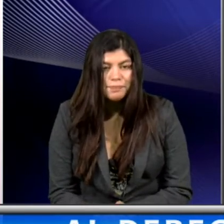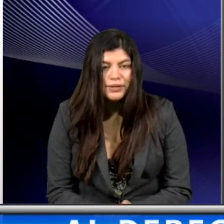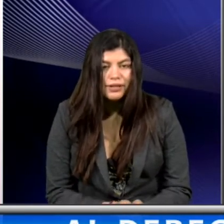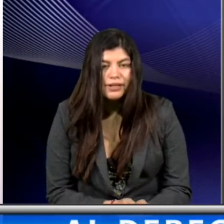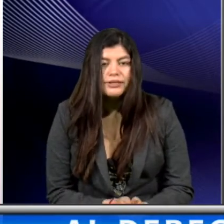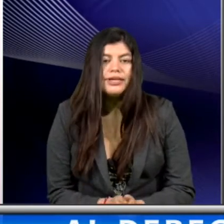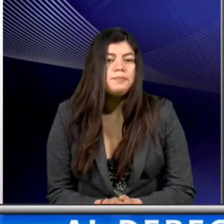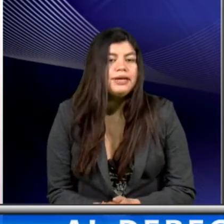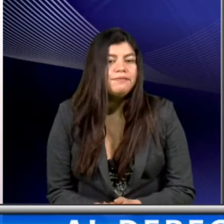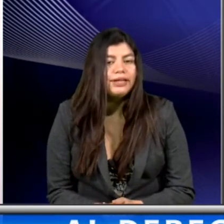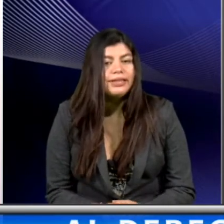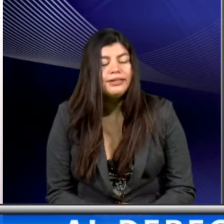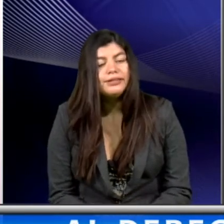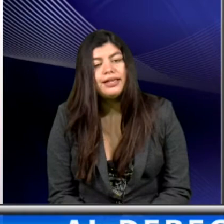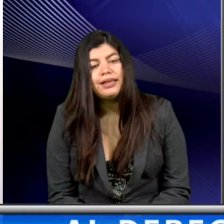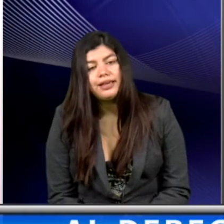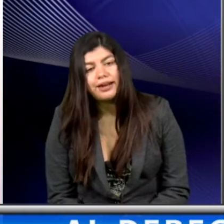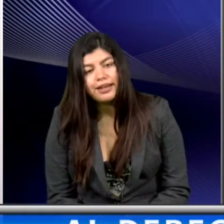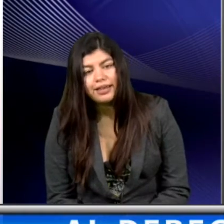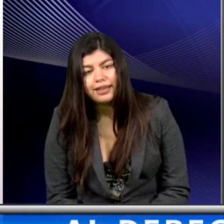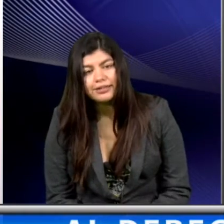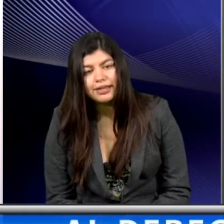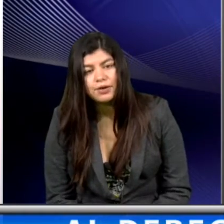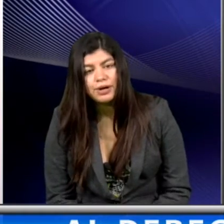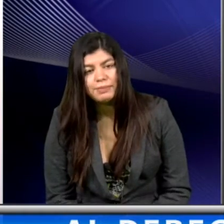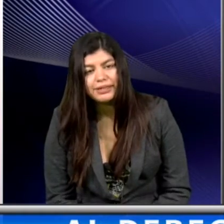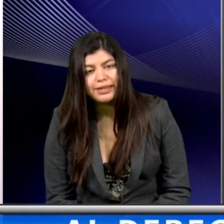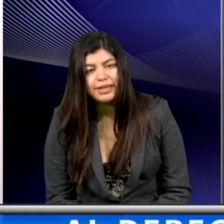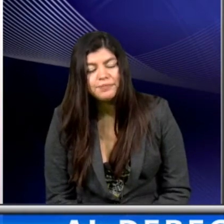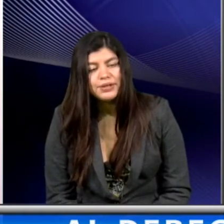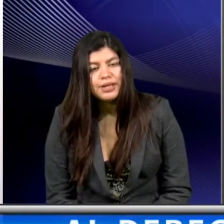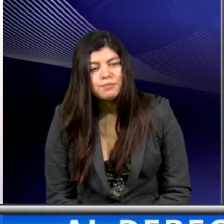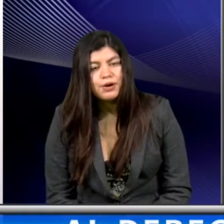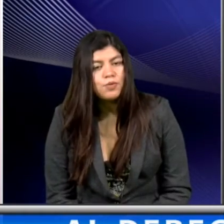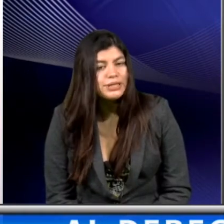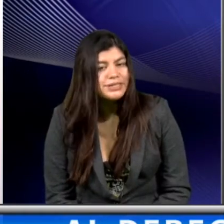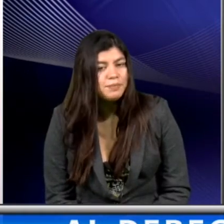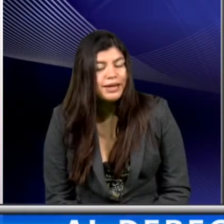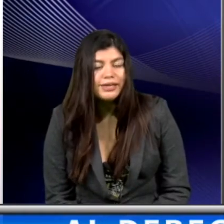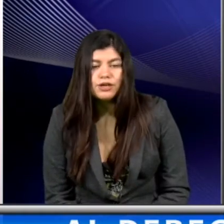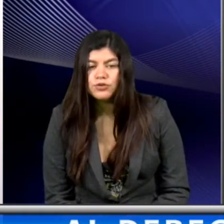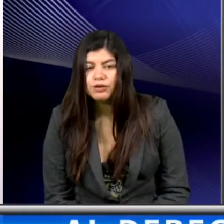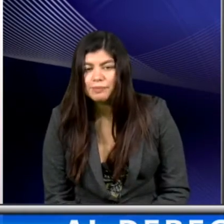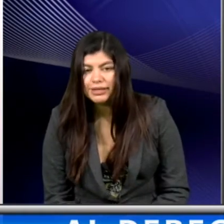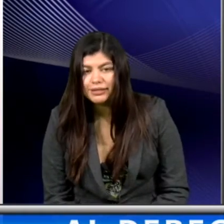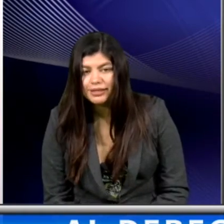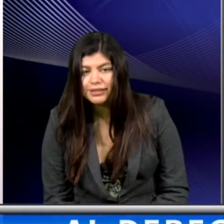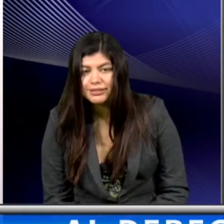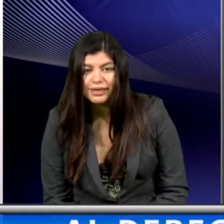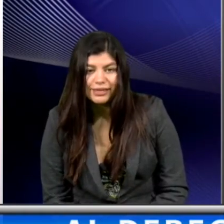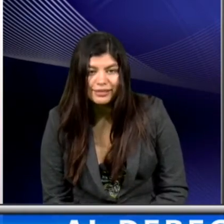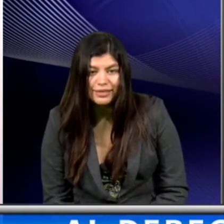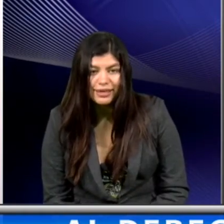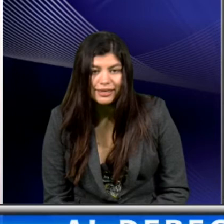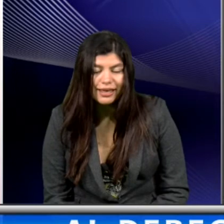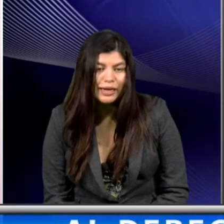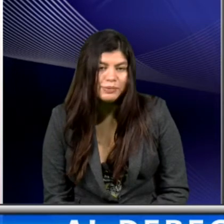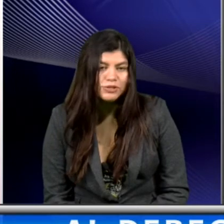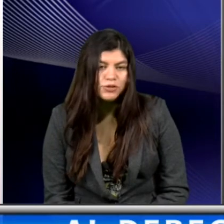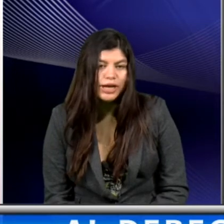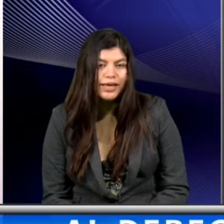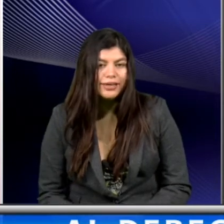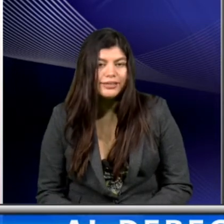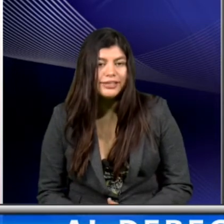20.000. Tiene penas bastante rígidas en algunas materias, pero lo principal es que no solamente se castiga a